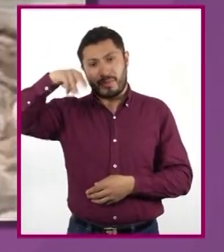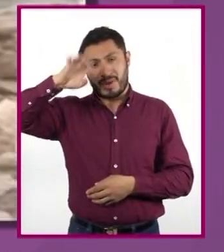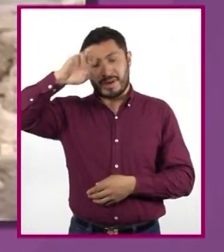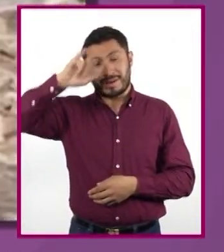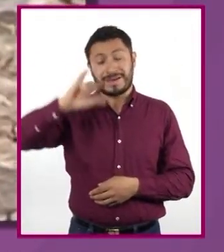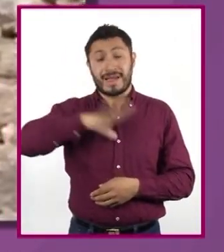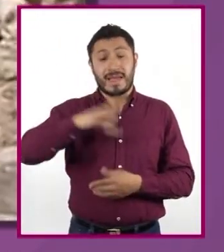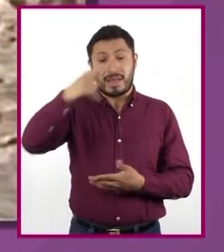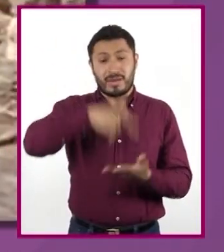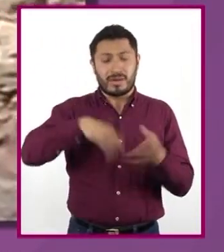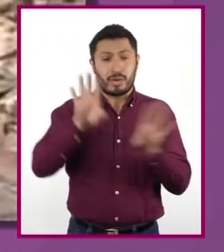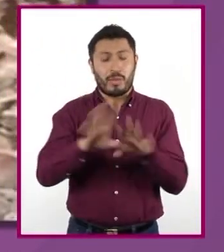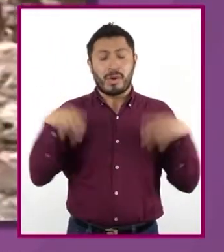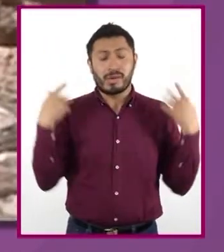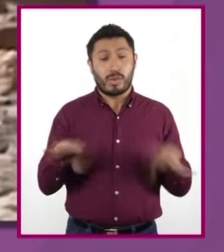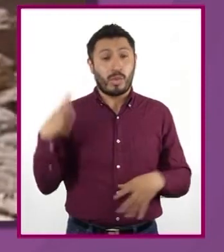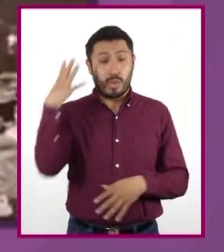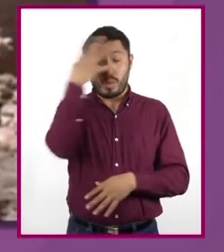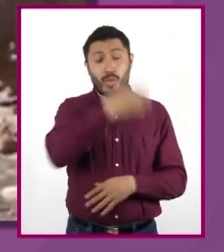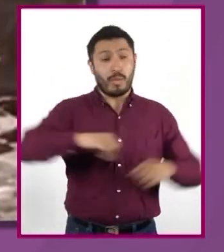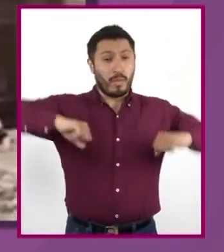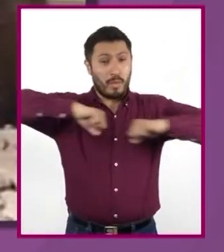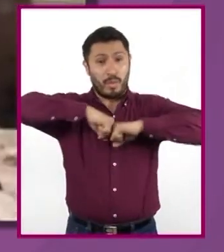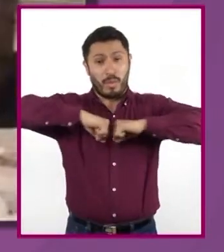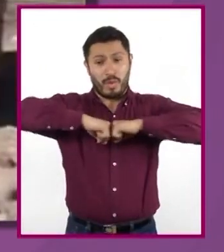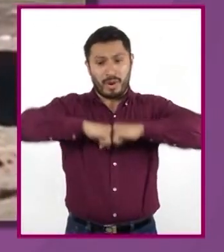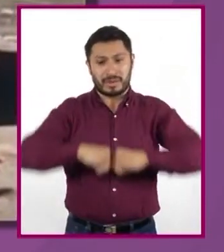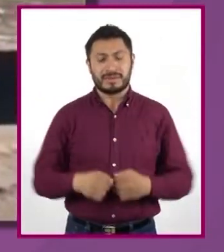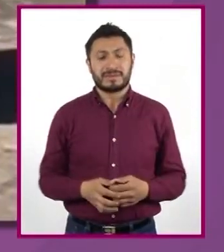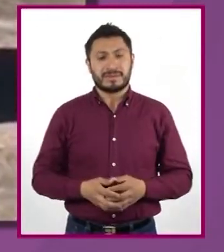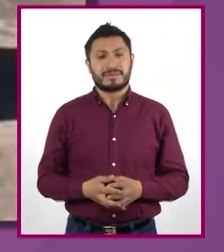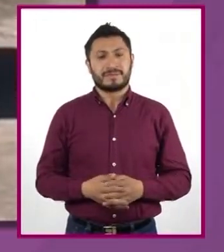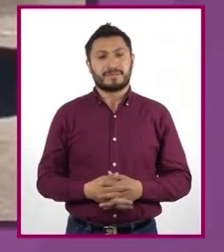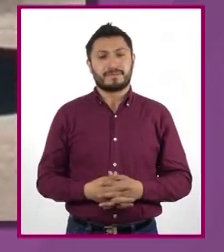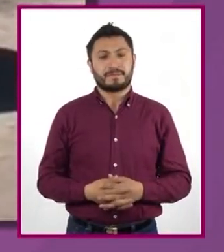ubican como una fascinante frontera.